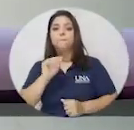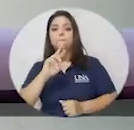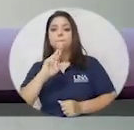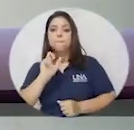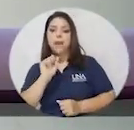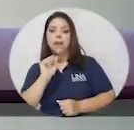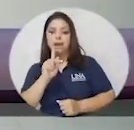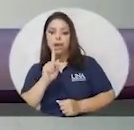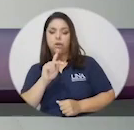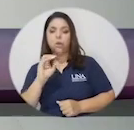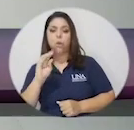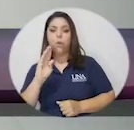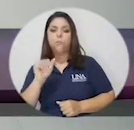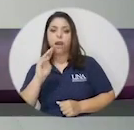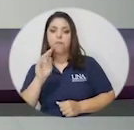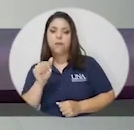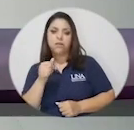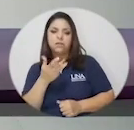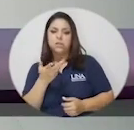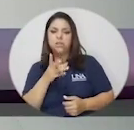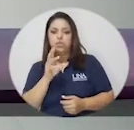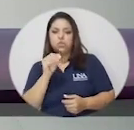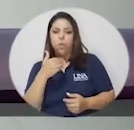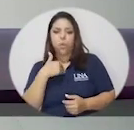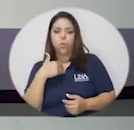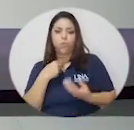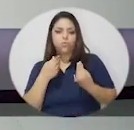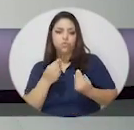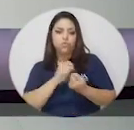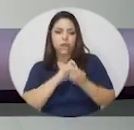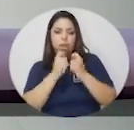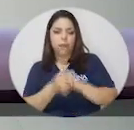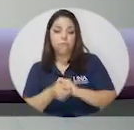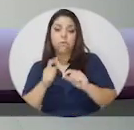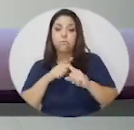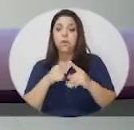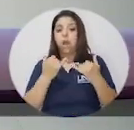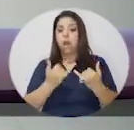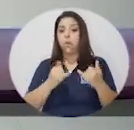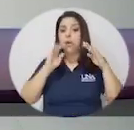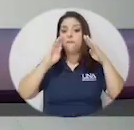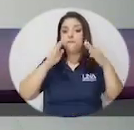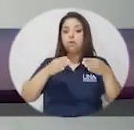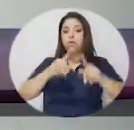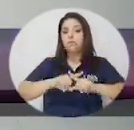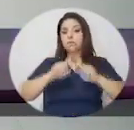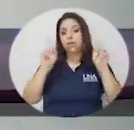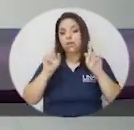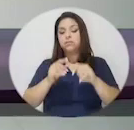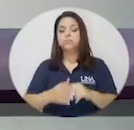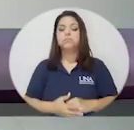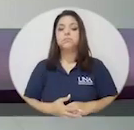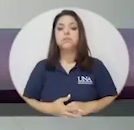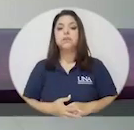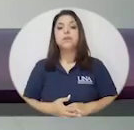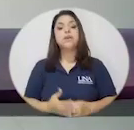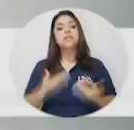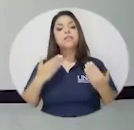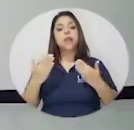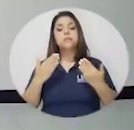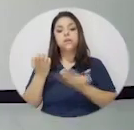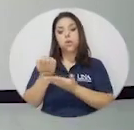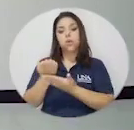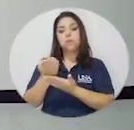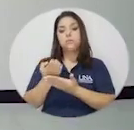tema migratorio. No obstante, ahí habrá un enfoque distinto y posiblemente en el ámbito económico Estados Unidos va a continuar con